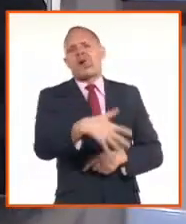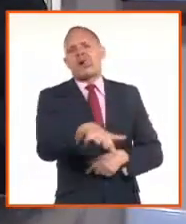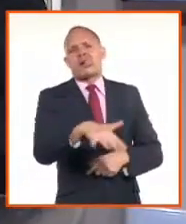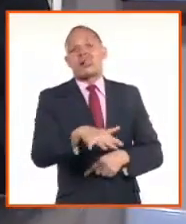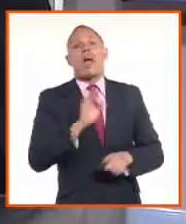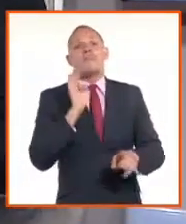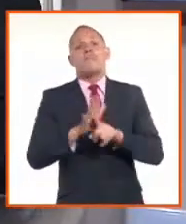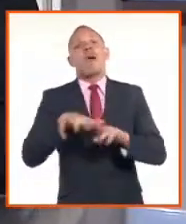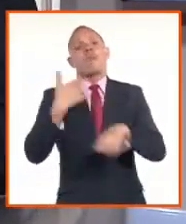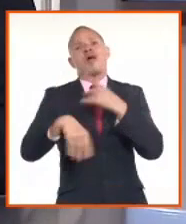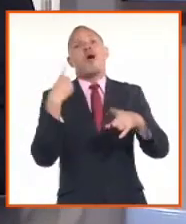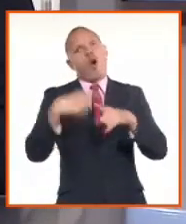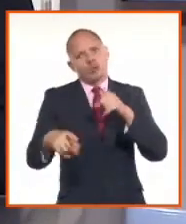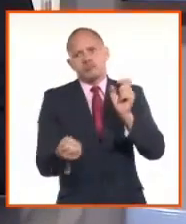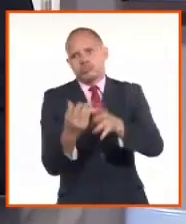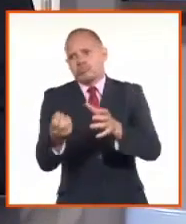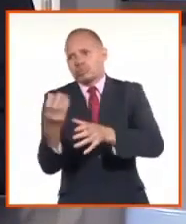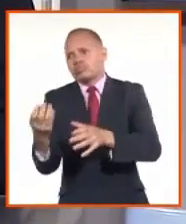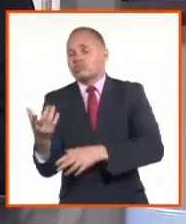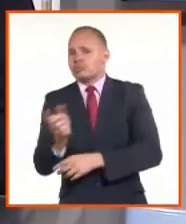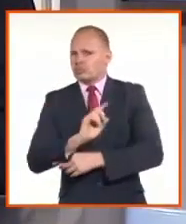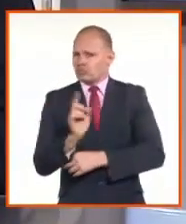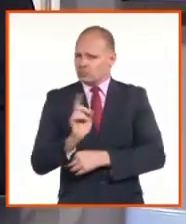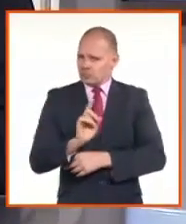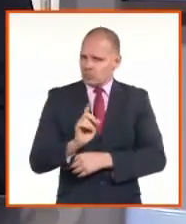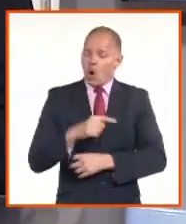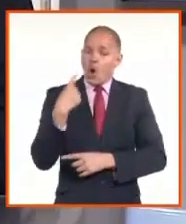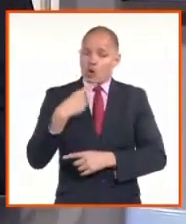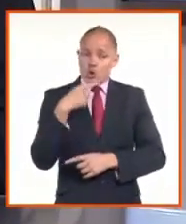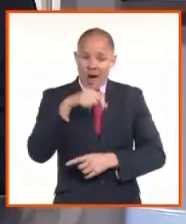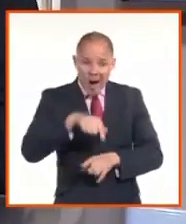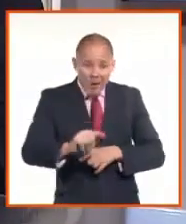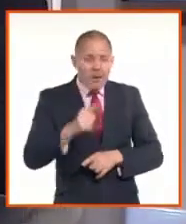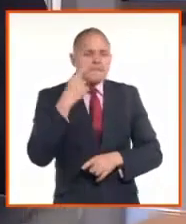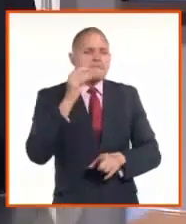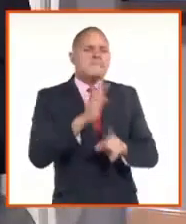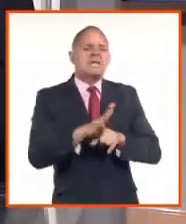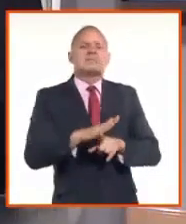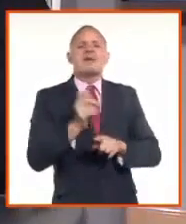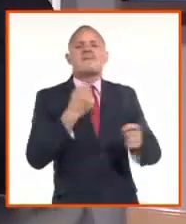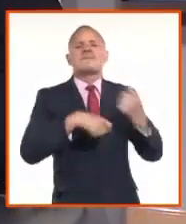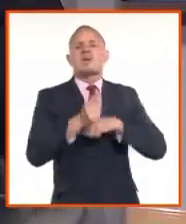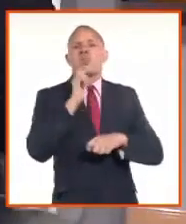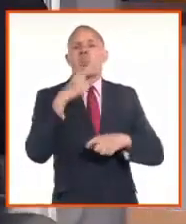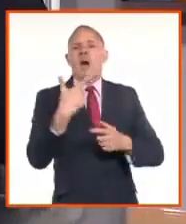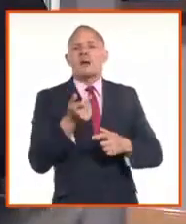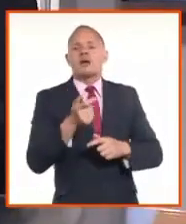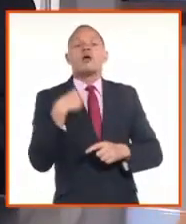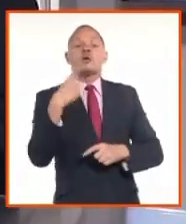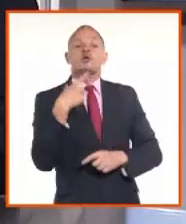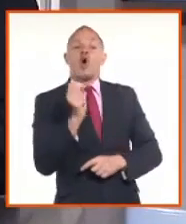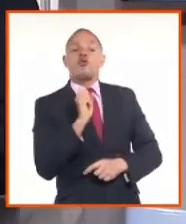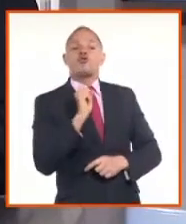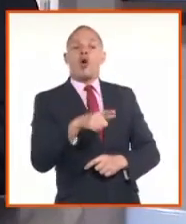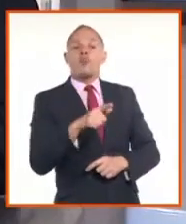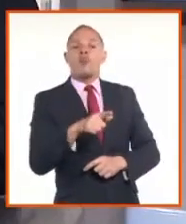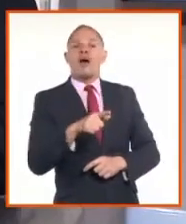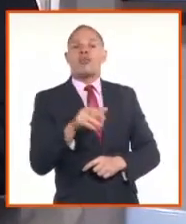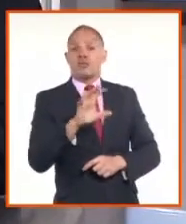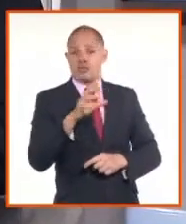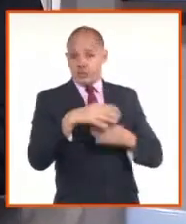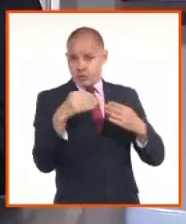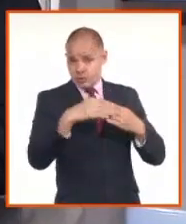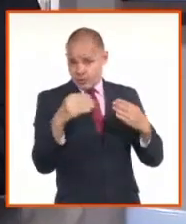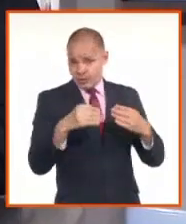construyendo o sea tenemos alguna en ese sentido cuestiones que hay que atender con urgencia no que no significa que no vamos a incrementar fíjate y si esto lo electo